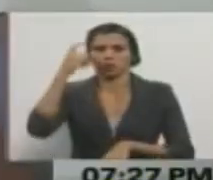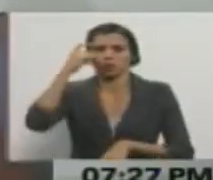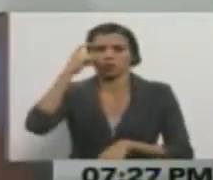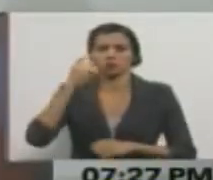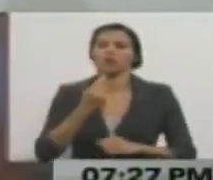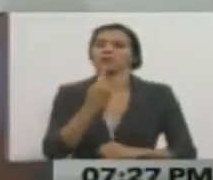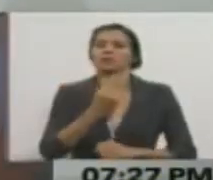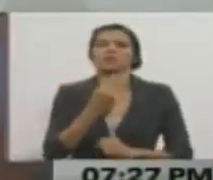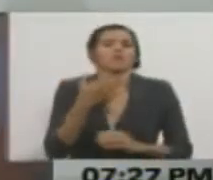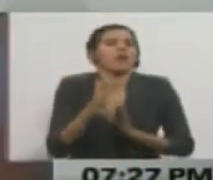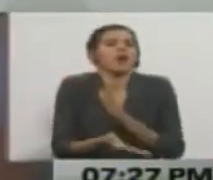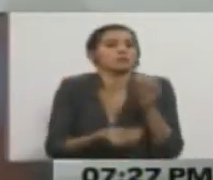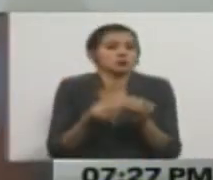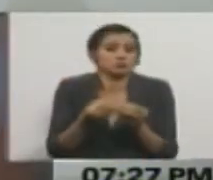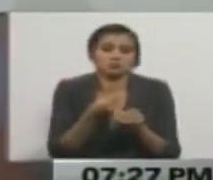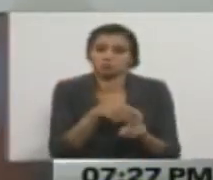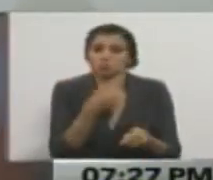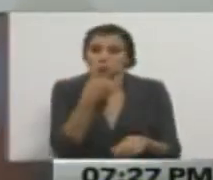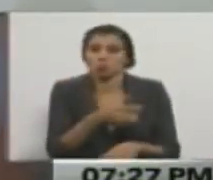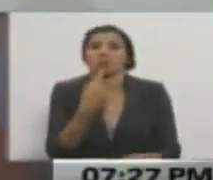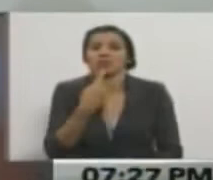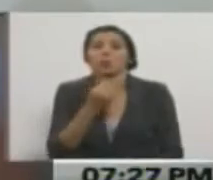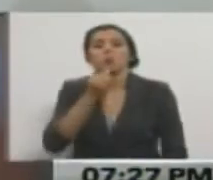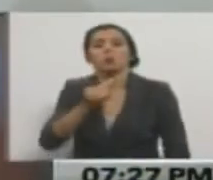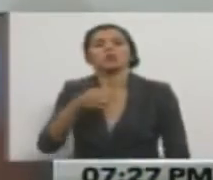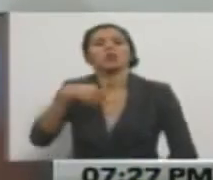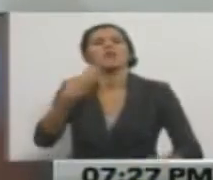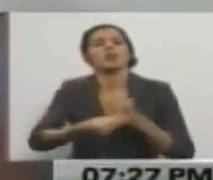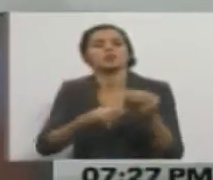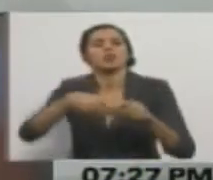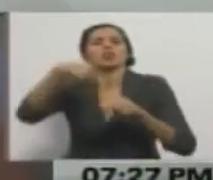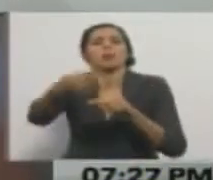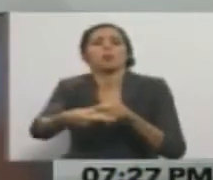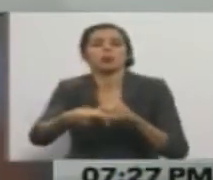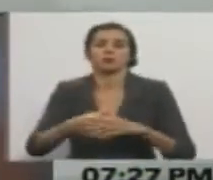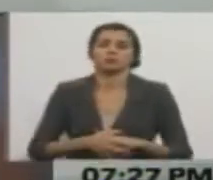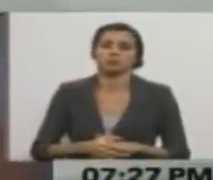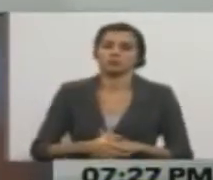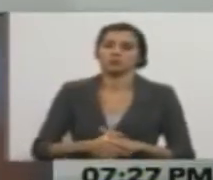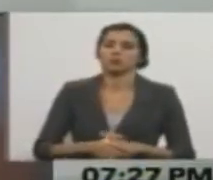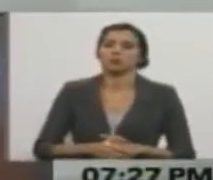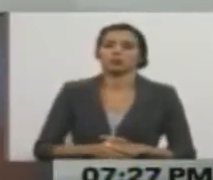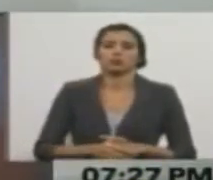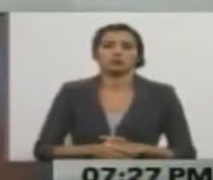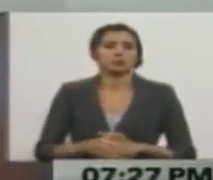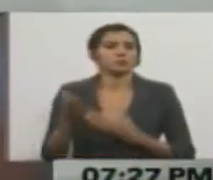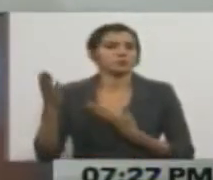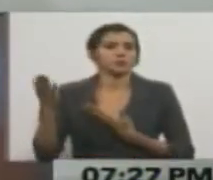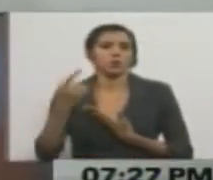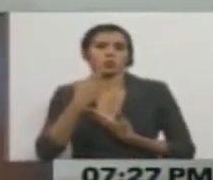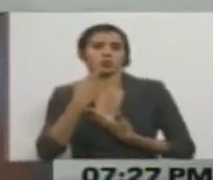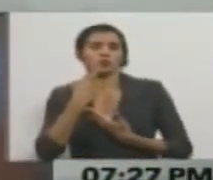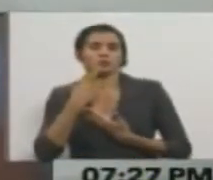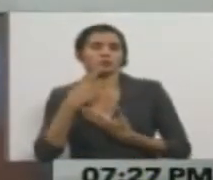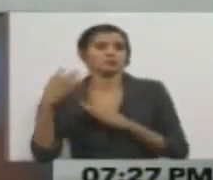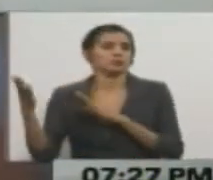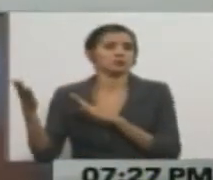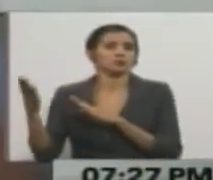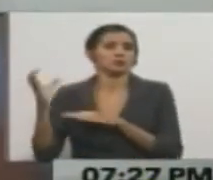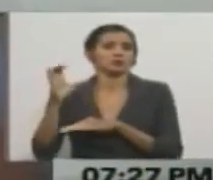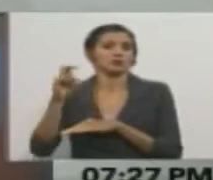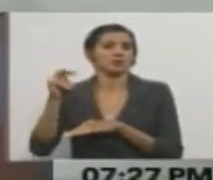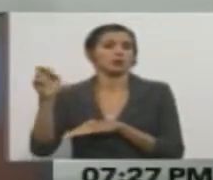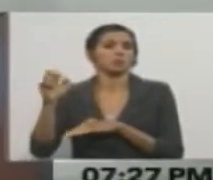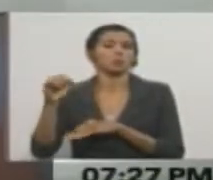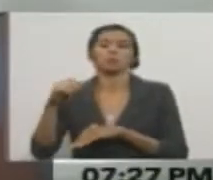las acciones que se tomarán. Lo cierto es que a contrapelo de lo que plantea el Consejo Nacional Electoral, la oposición